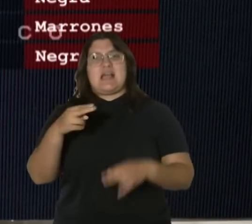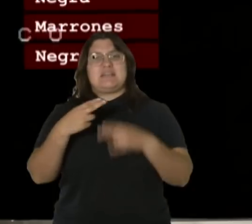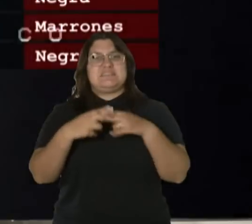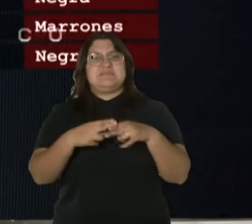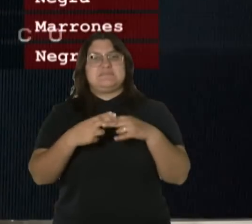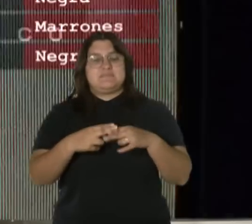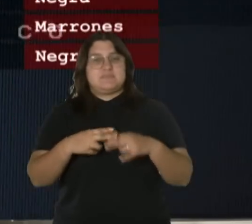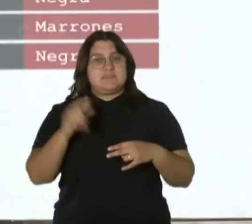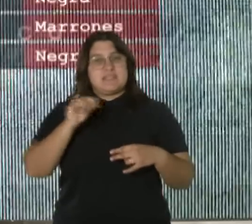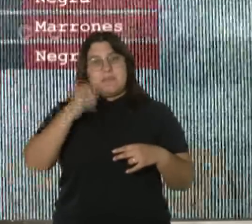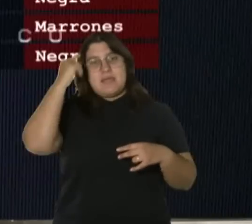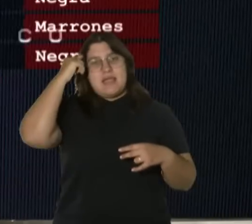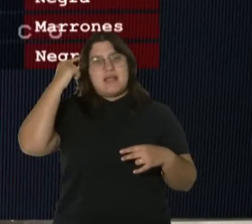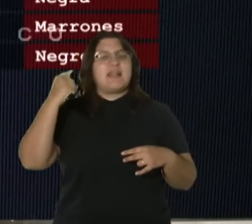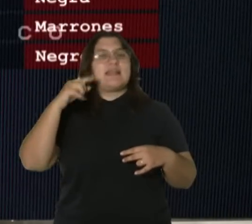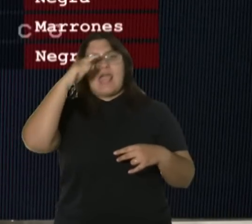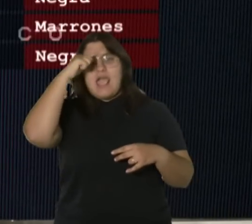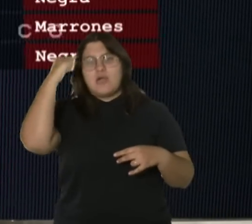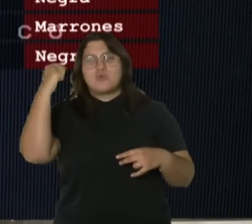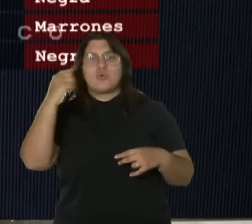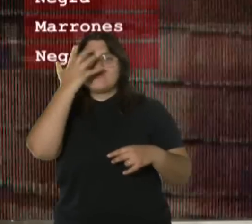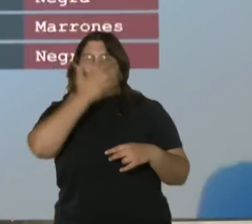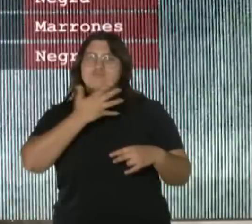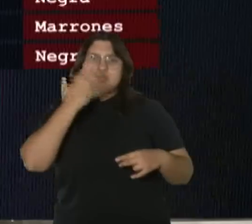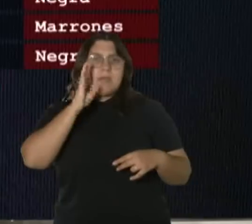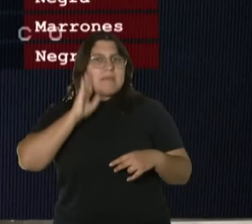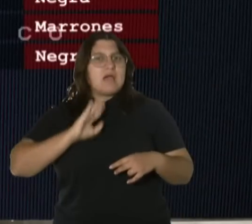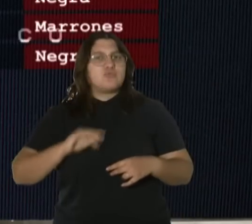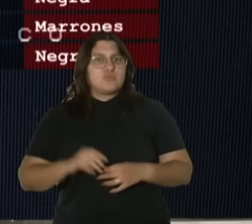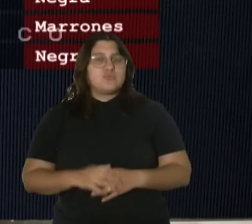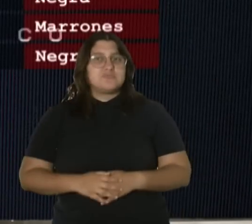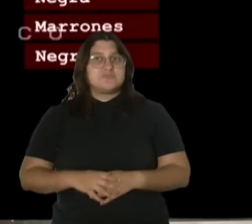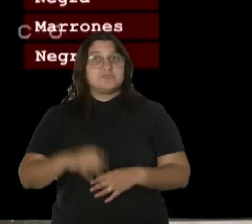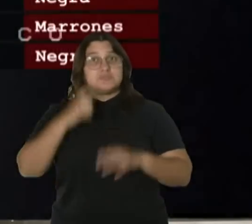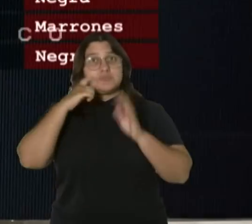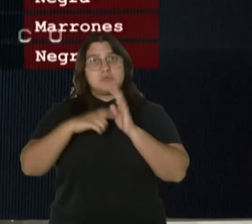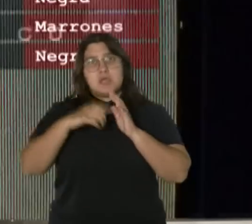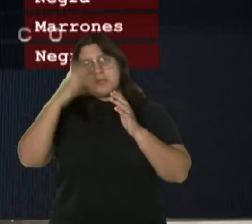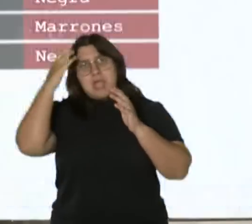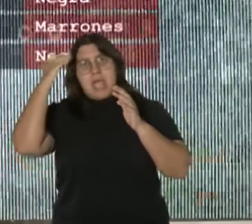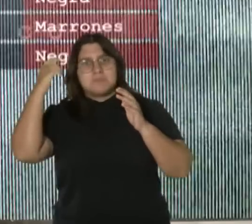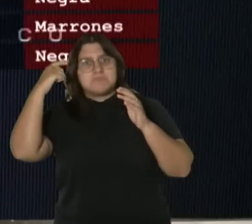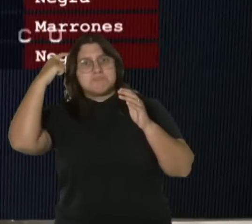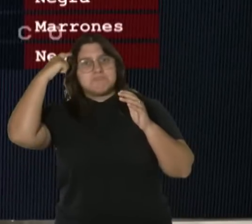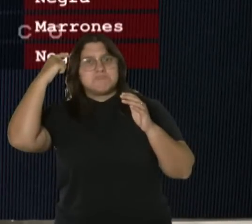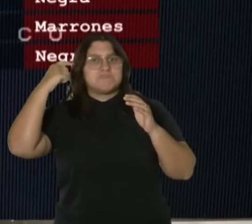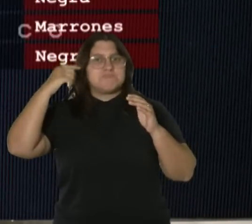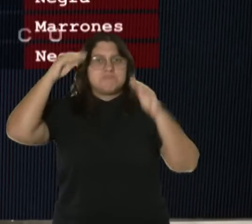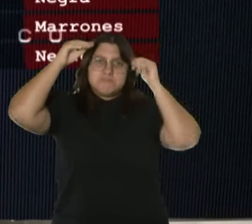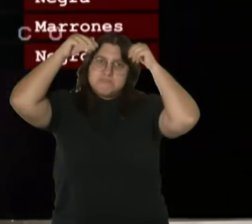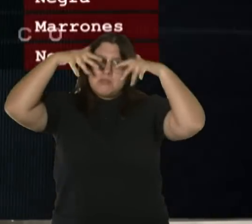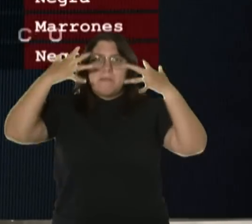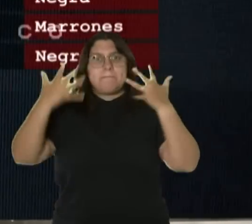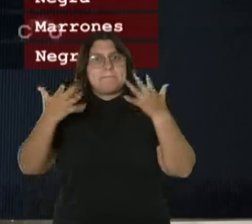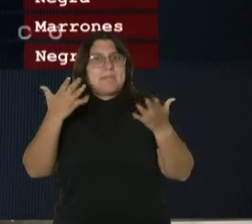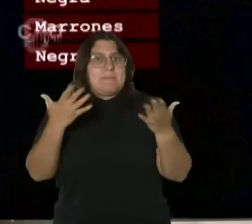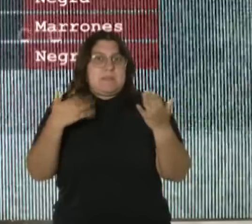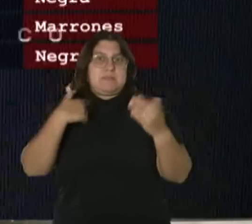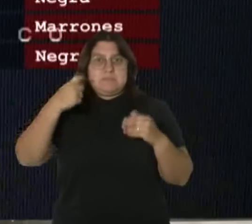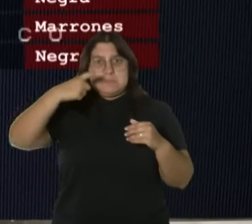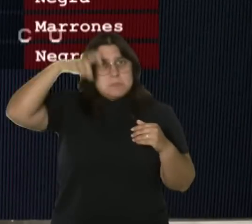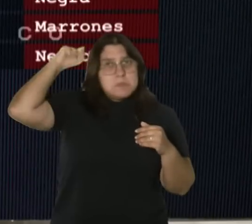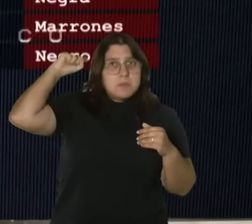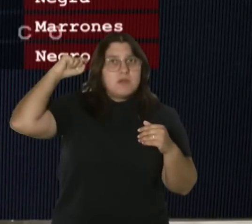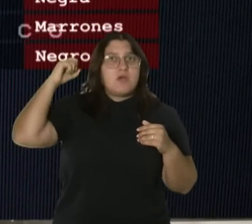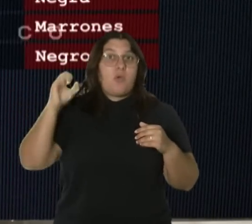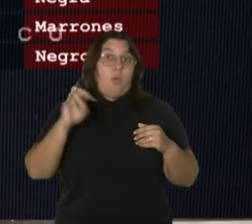y el cabello negro ven que tiene verdad bastante cabello imagínense lo que se haya Rapado la cabeza verdad o